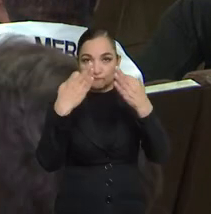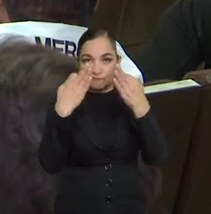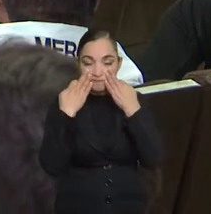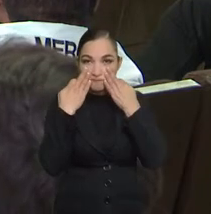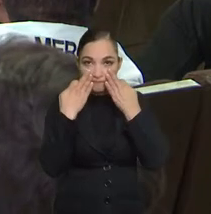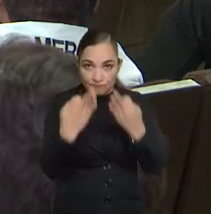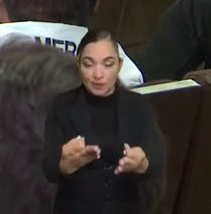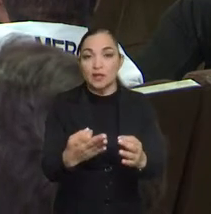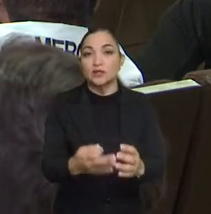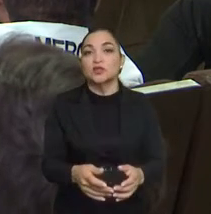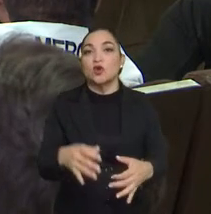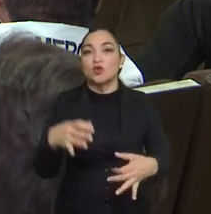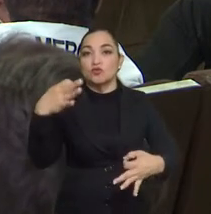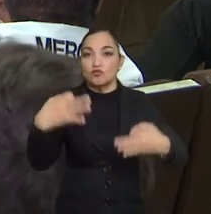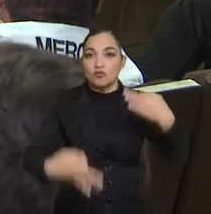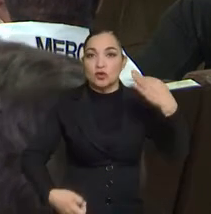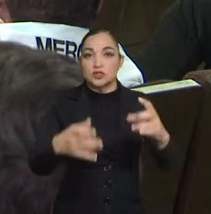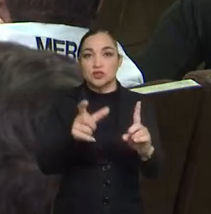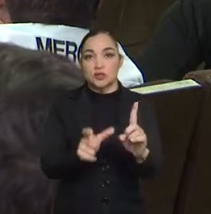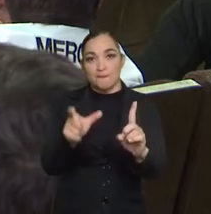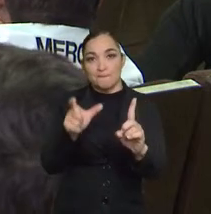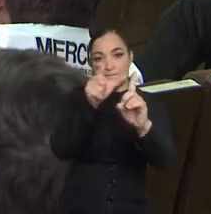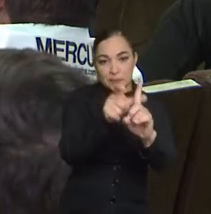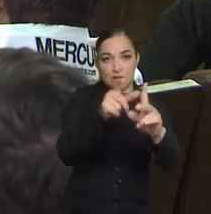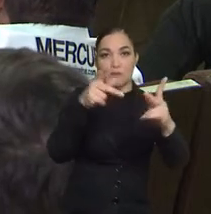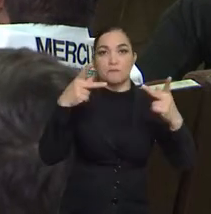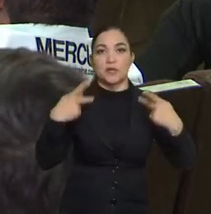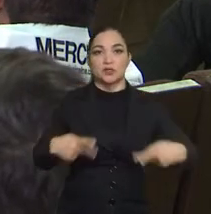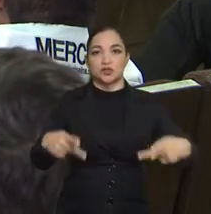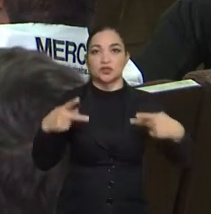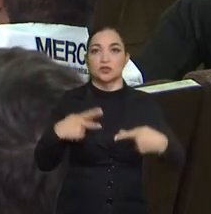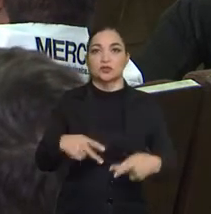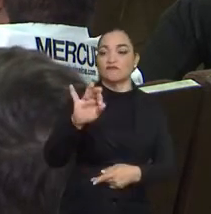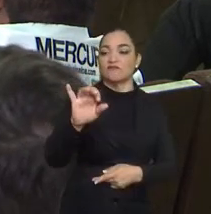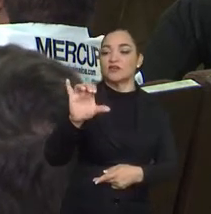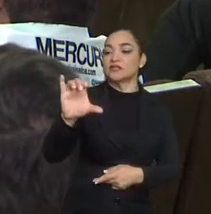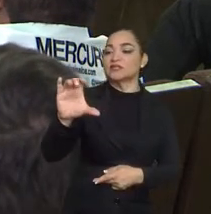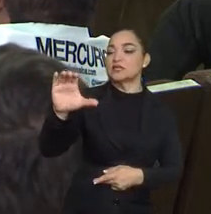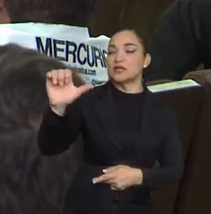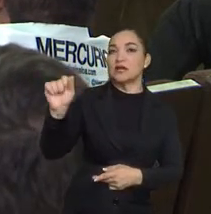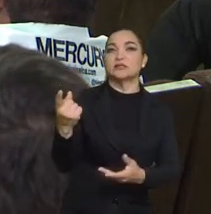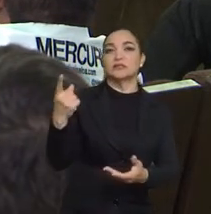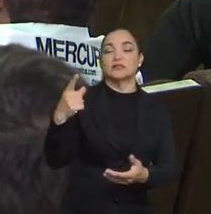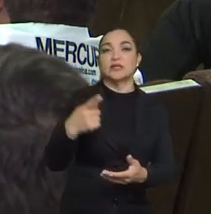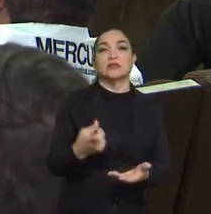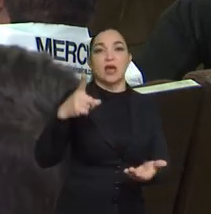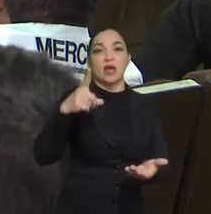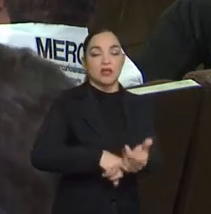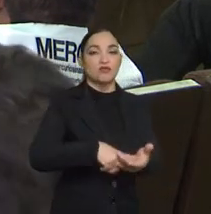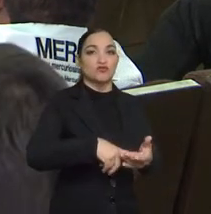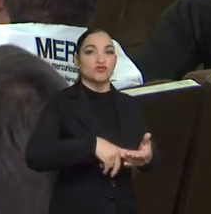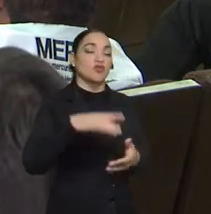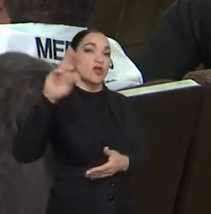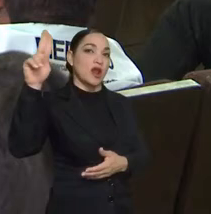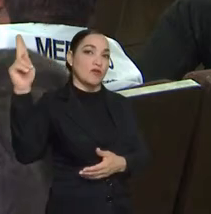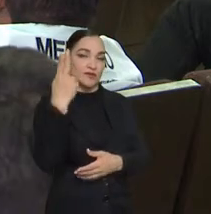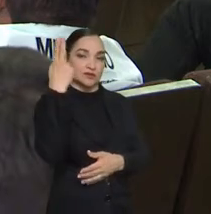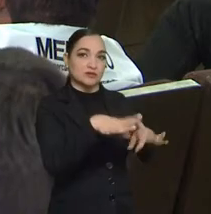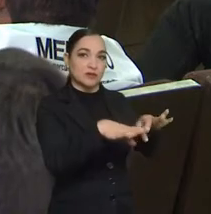amparos únicamente por personas físicas, universitarios. Y no contra toda la ley,